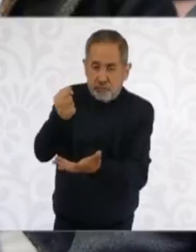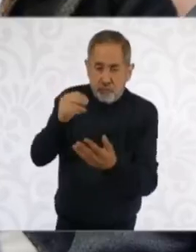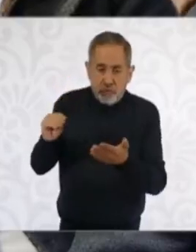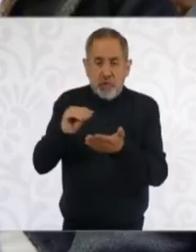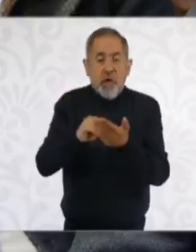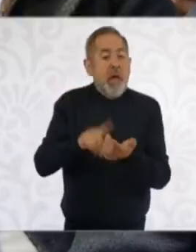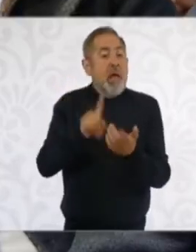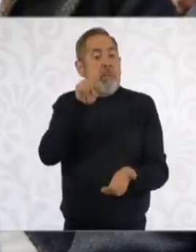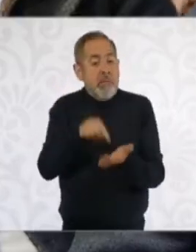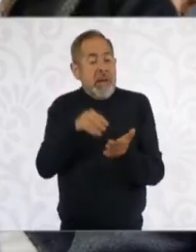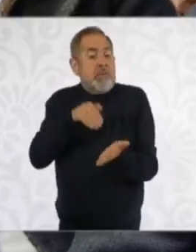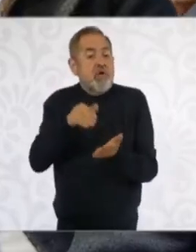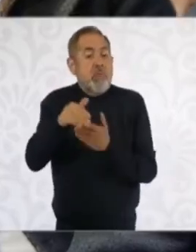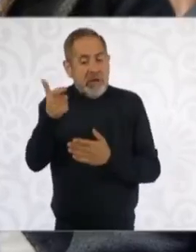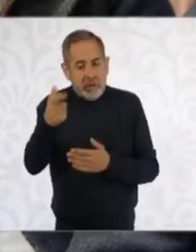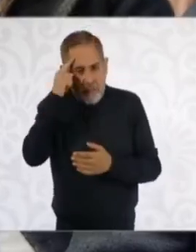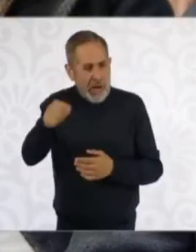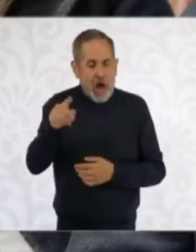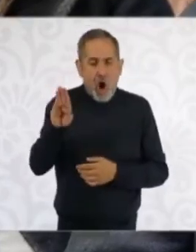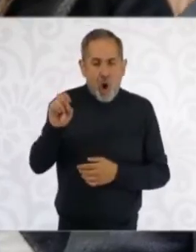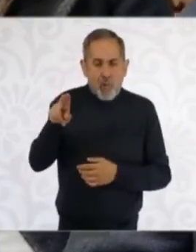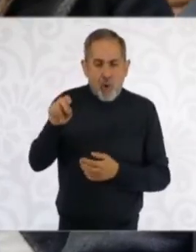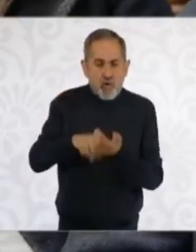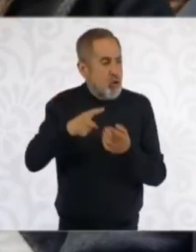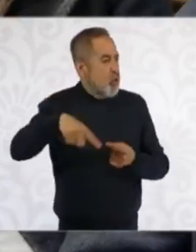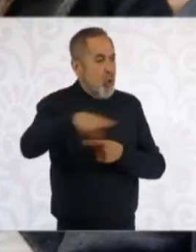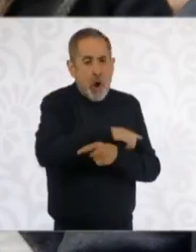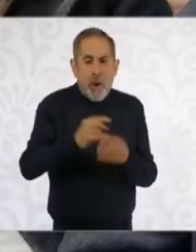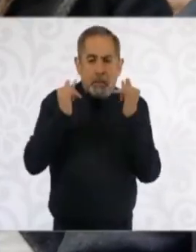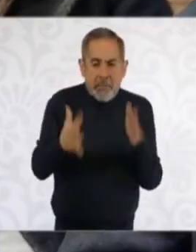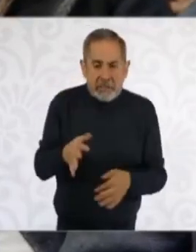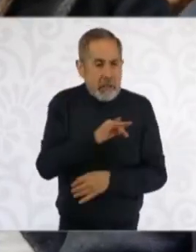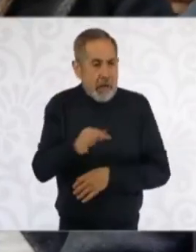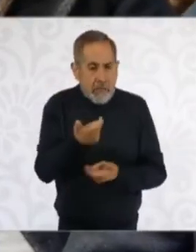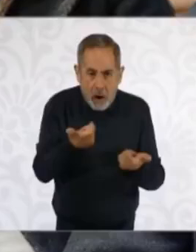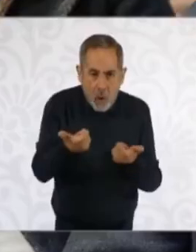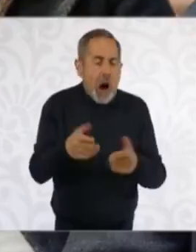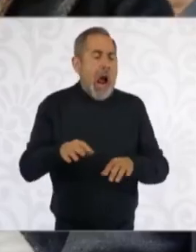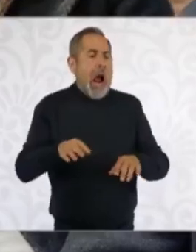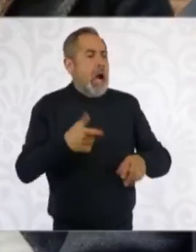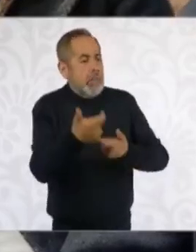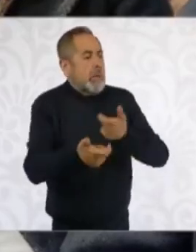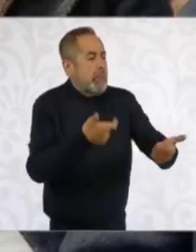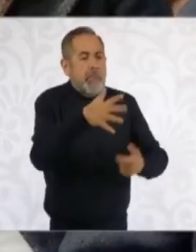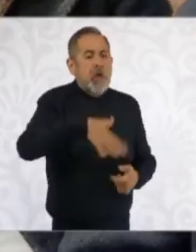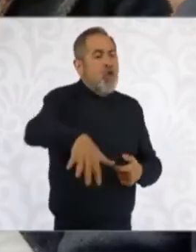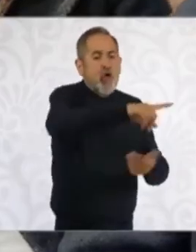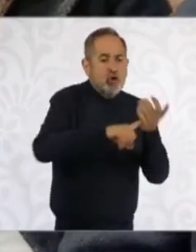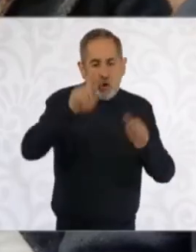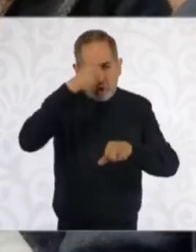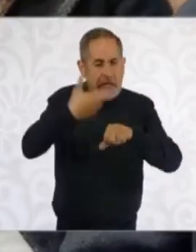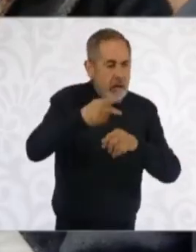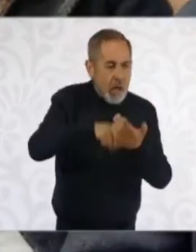de 1,000 millones de pesos para financiar un bono por carga de trabajo para su personal, mandos operativos y consejeros electorales. ¿Estaría de acuerdo